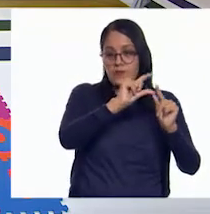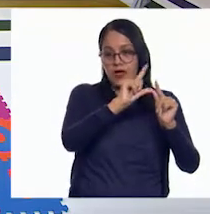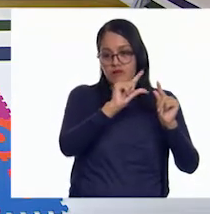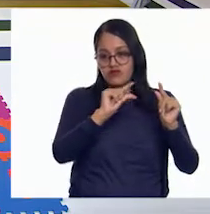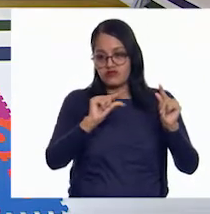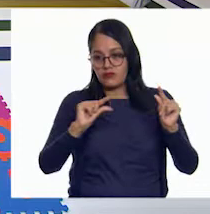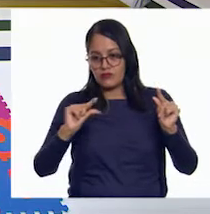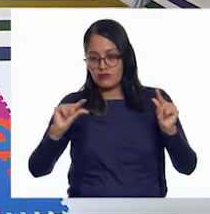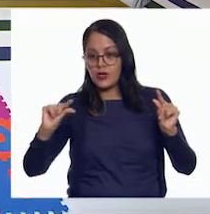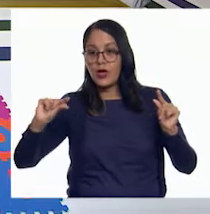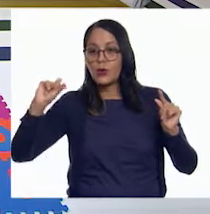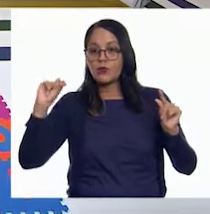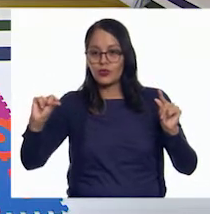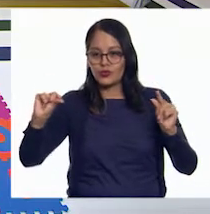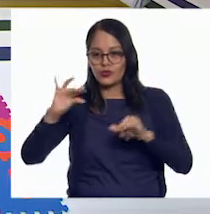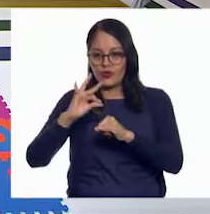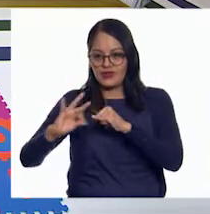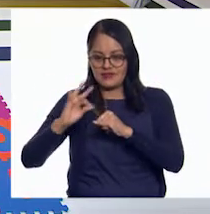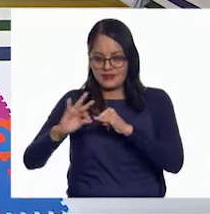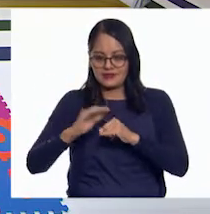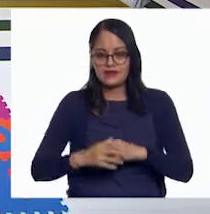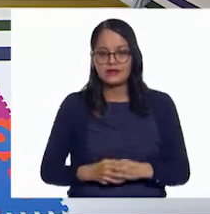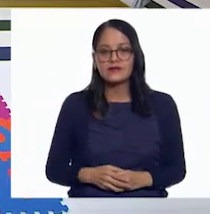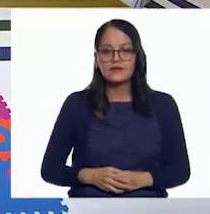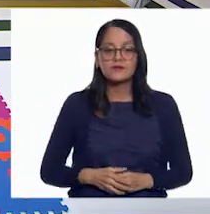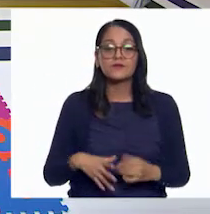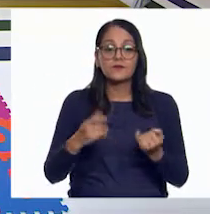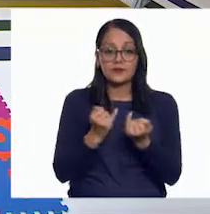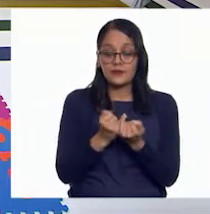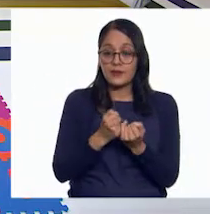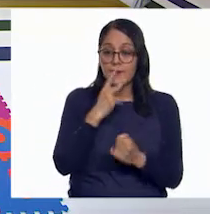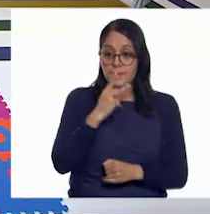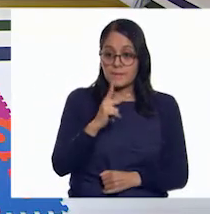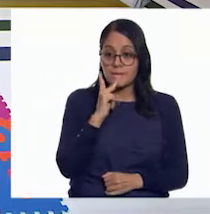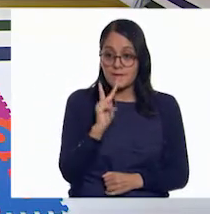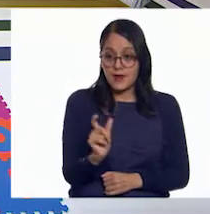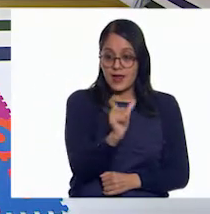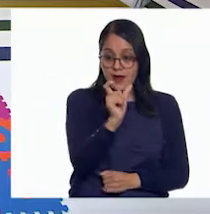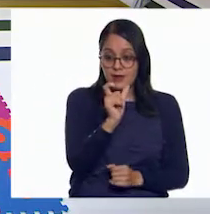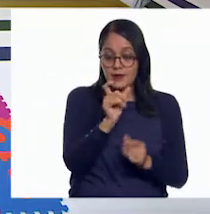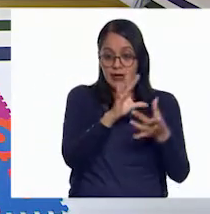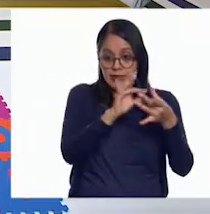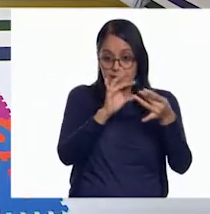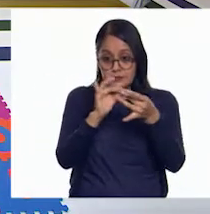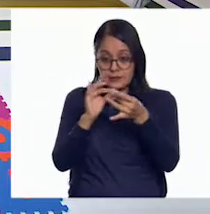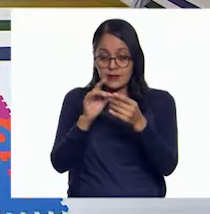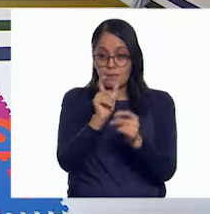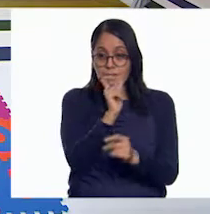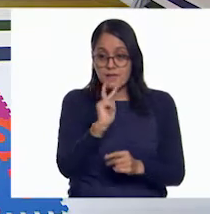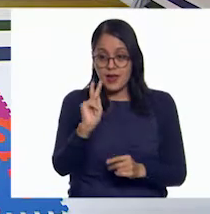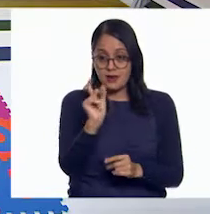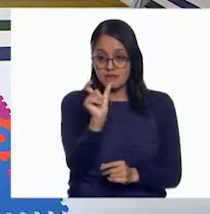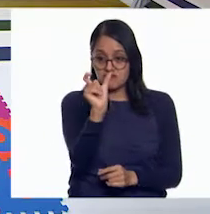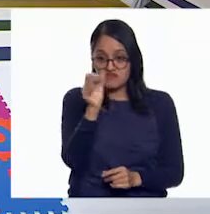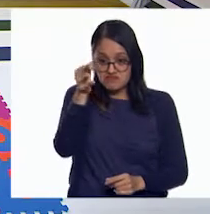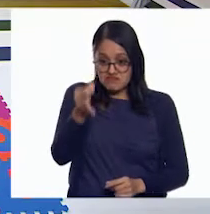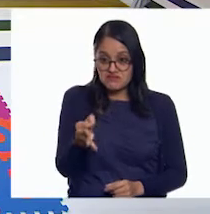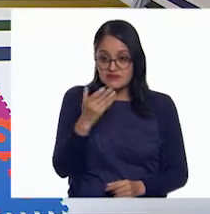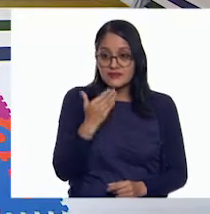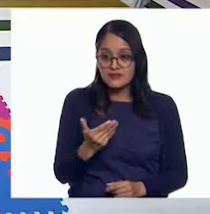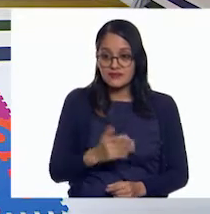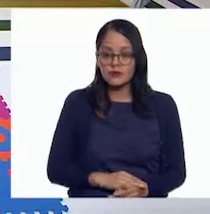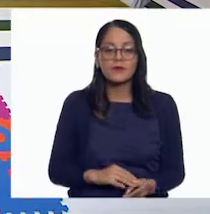al final de ella. Se escriben correctamente las palabras. Sí, eso sí. Hay relación de